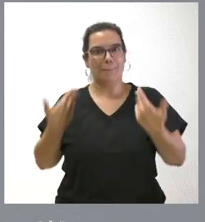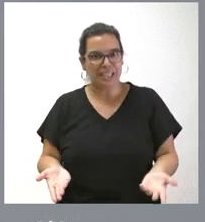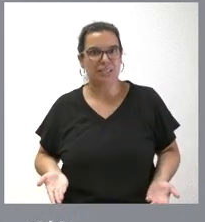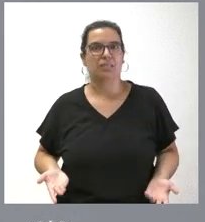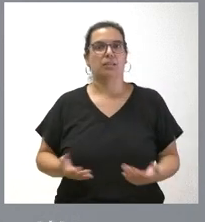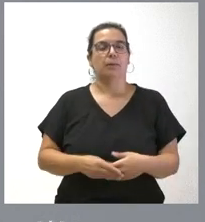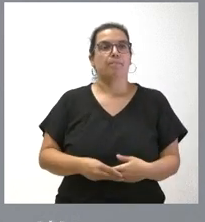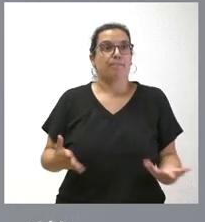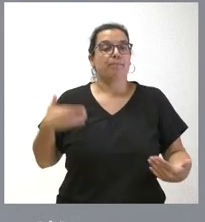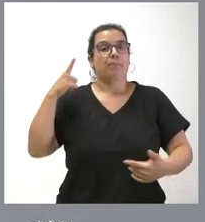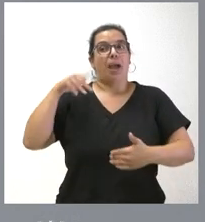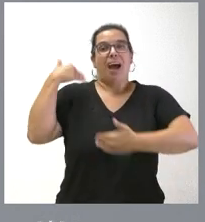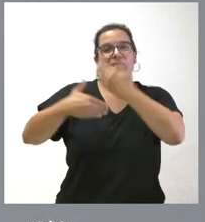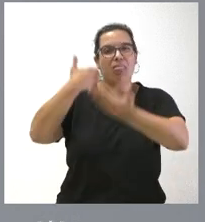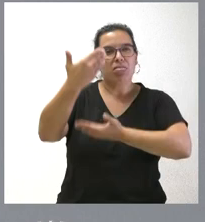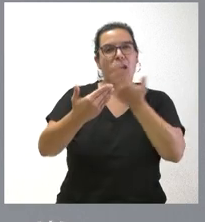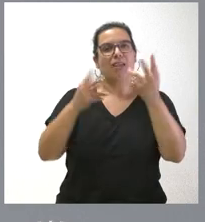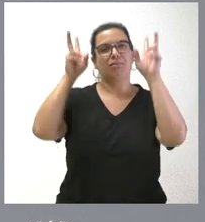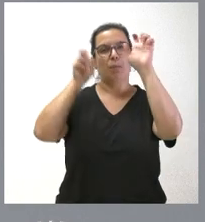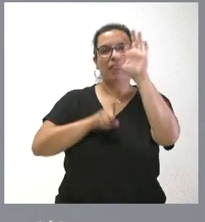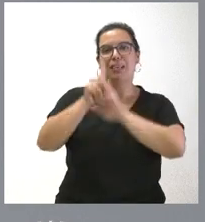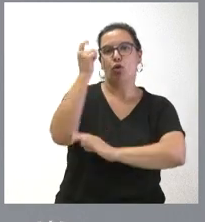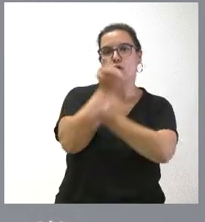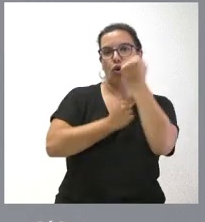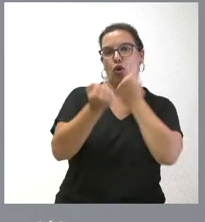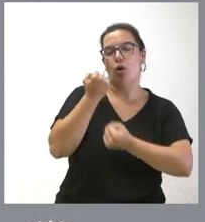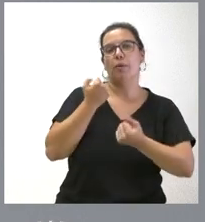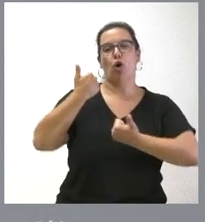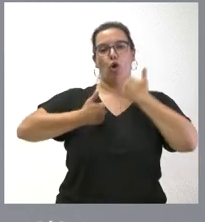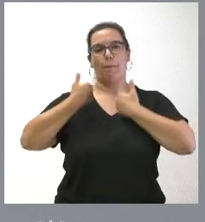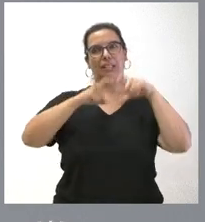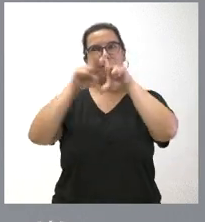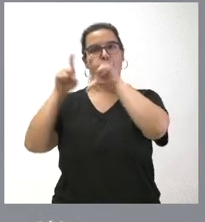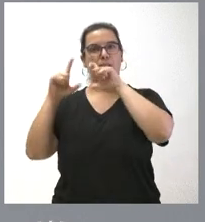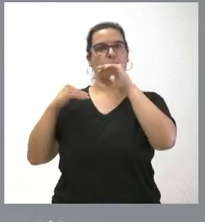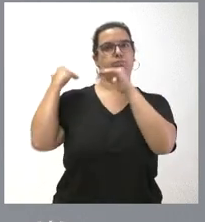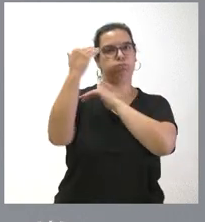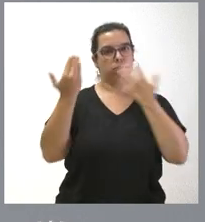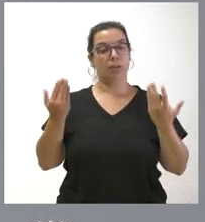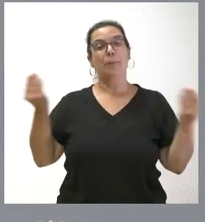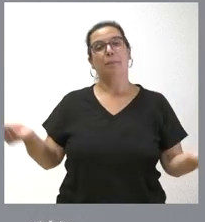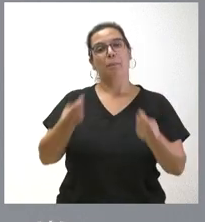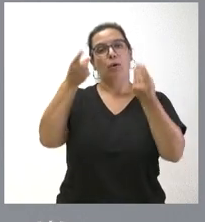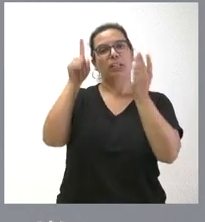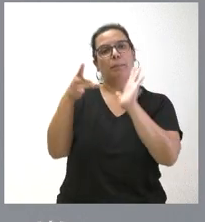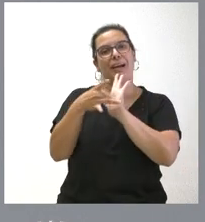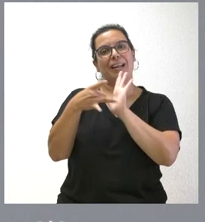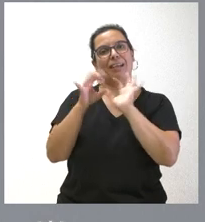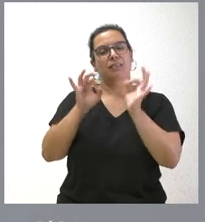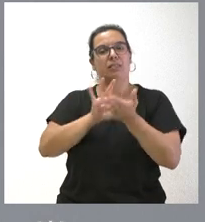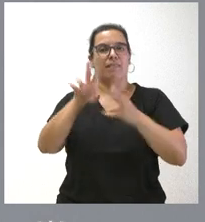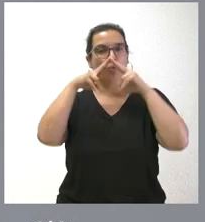avancemos en el ámbito del desarrollo económico de la competitividad de Castilla y león o que mejoremos la calidad de los servicios públicos